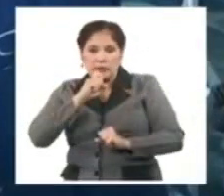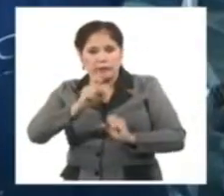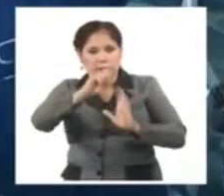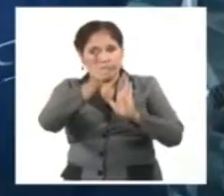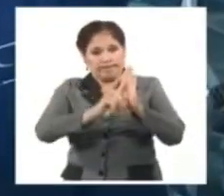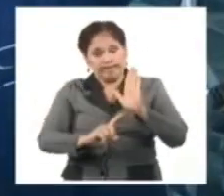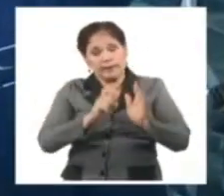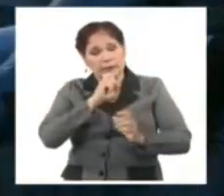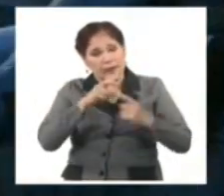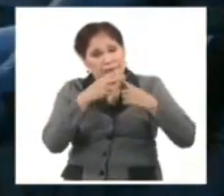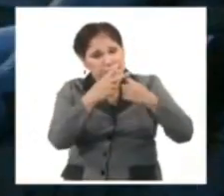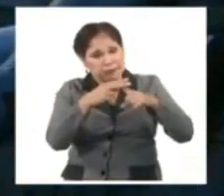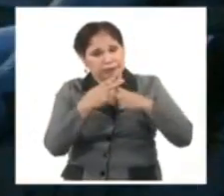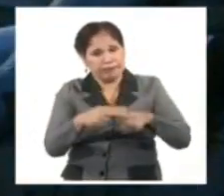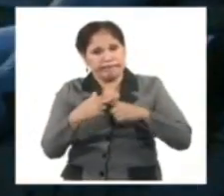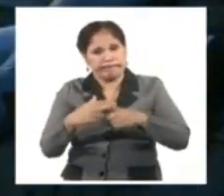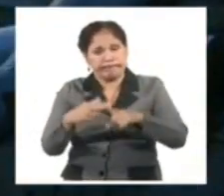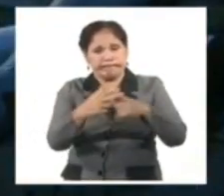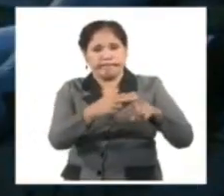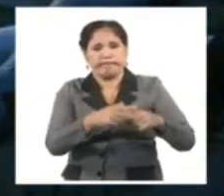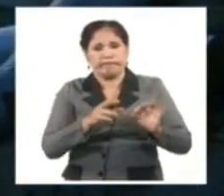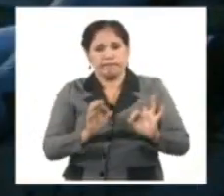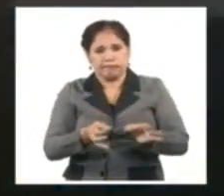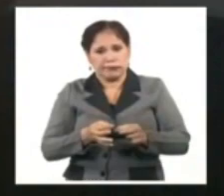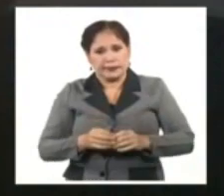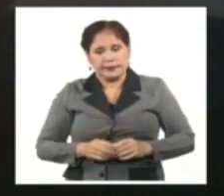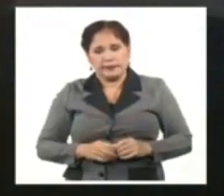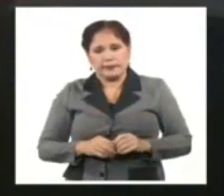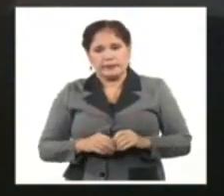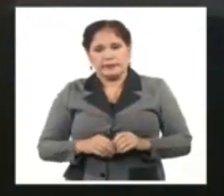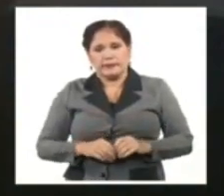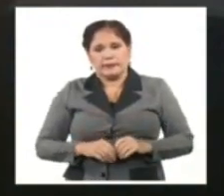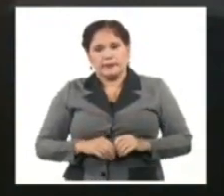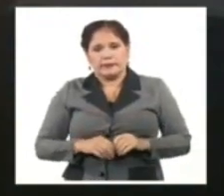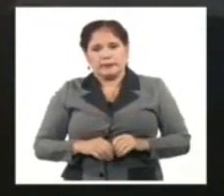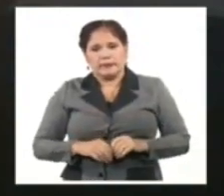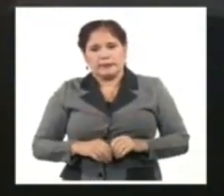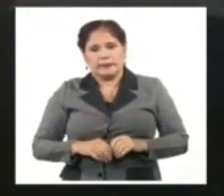de la Pera y Jordanis Rodríguez Laurencio, Sistema Informativo de la Televisión Cubana.